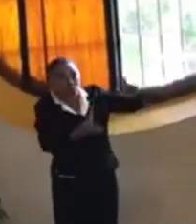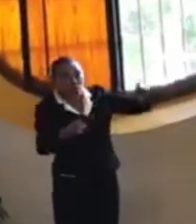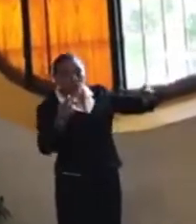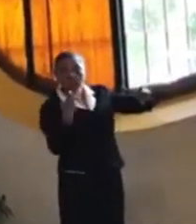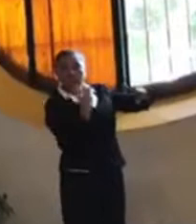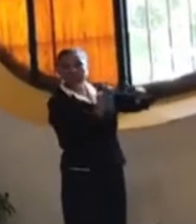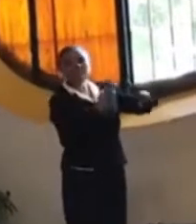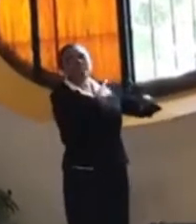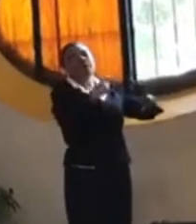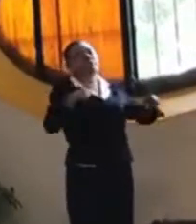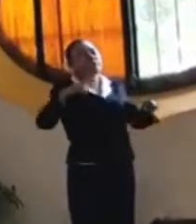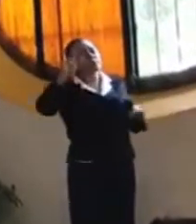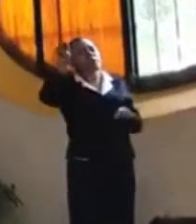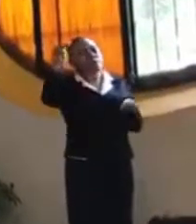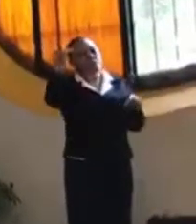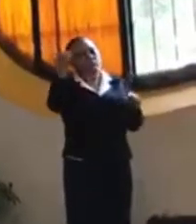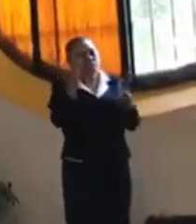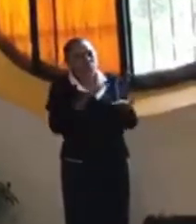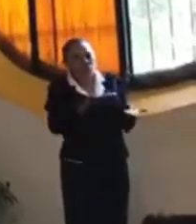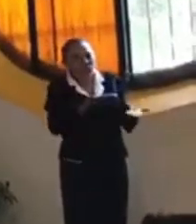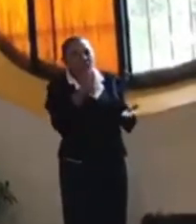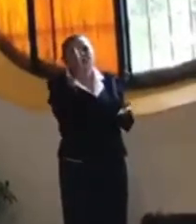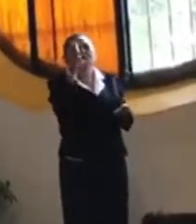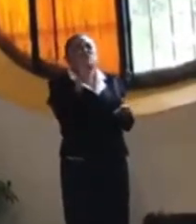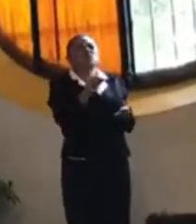que madurar y no